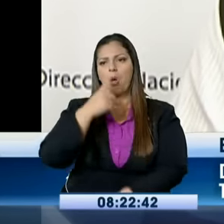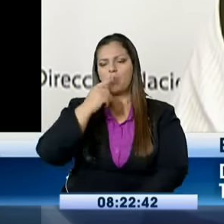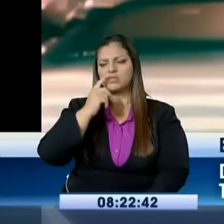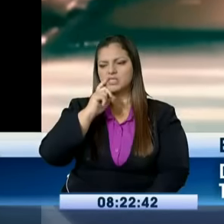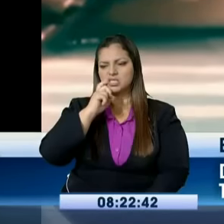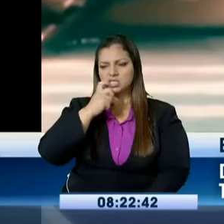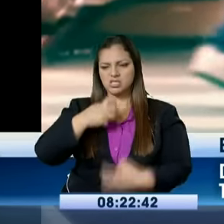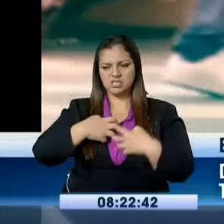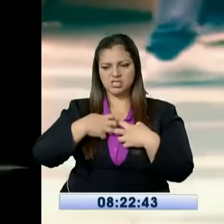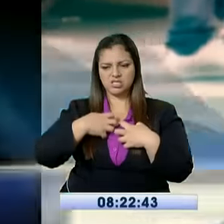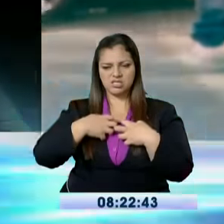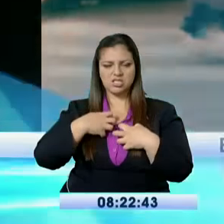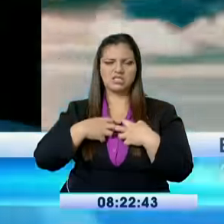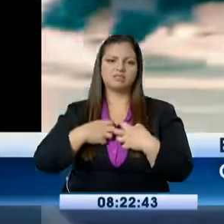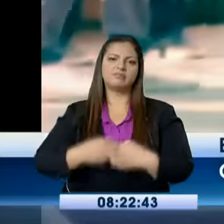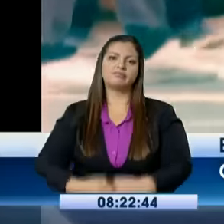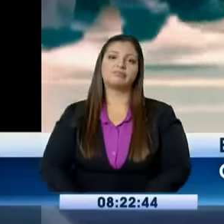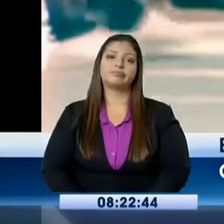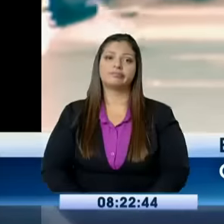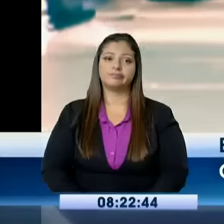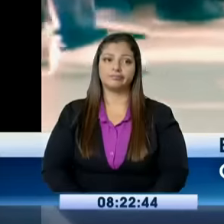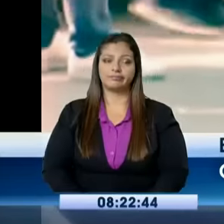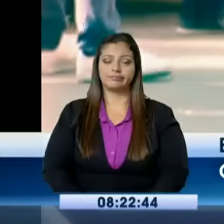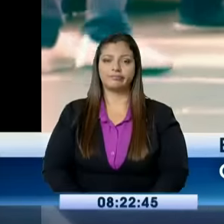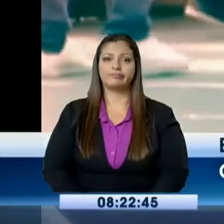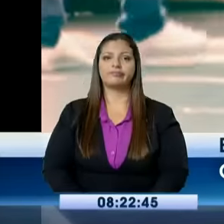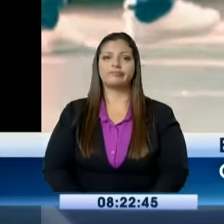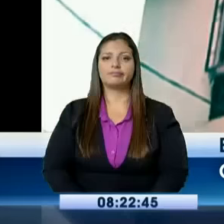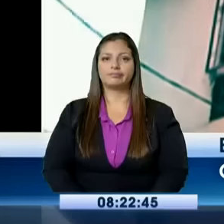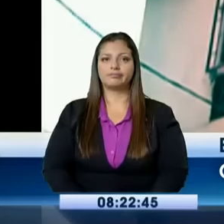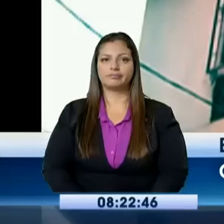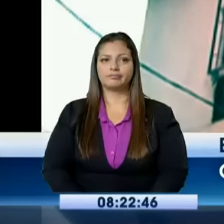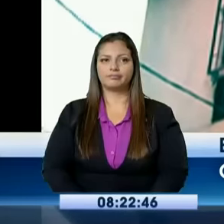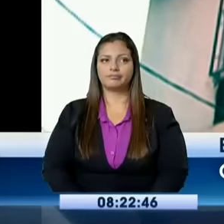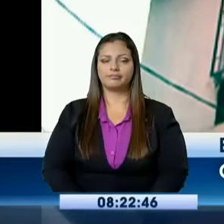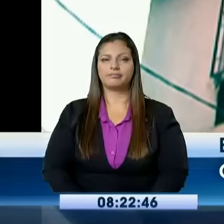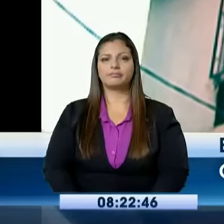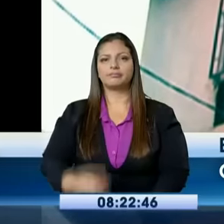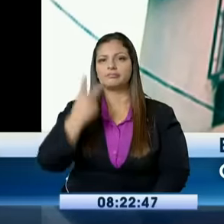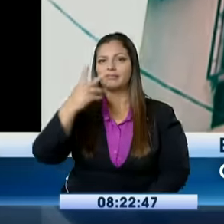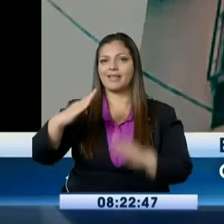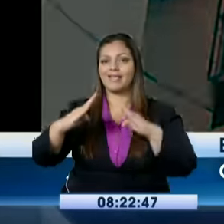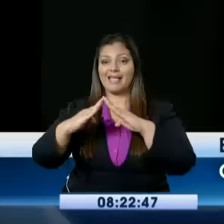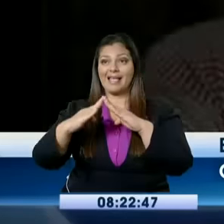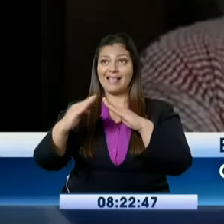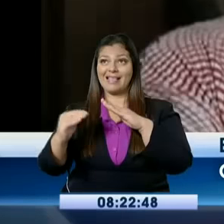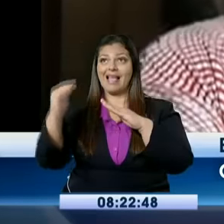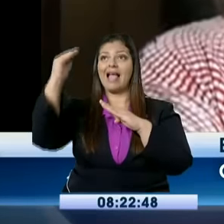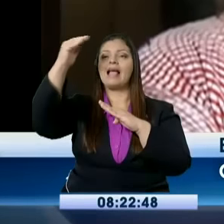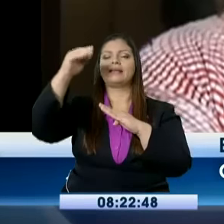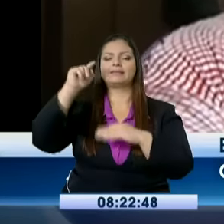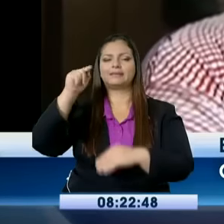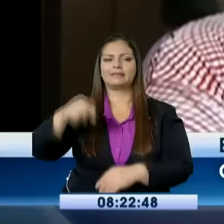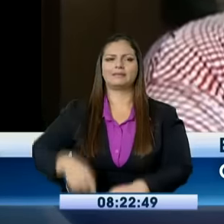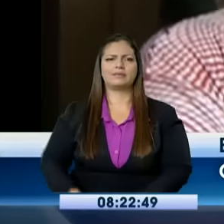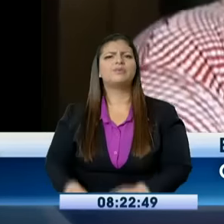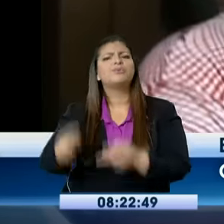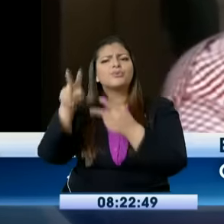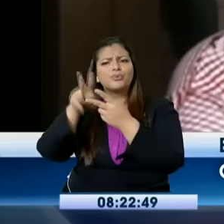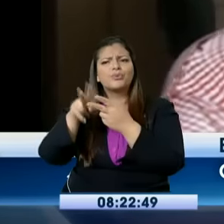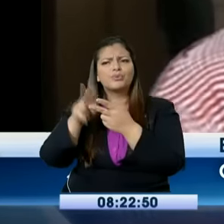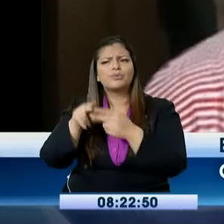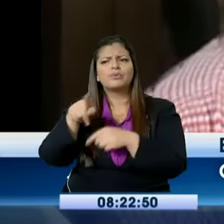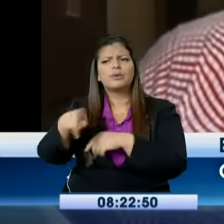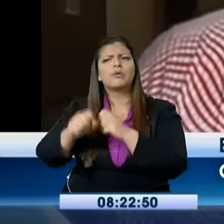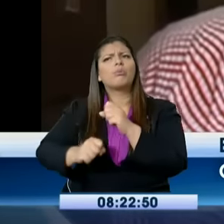señora. El femicidio y posterior suicidio se registró en la parte alta de esta vivienda. Lo conocieron porque ya tiene más de un año que